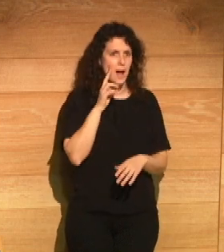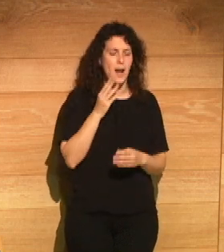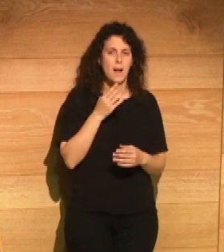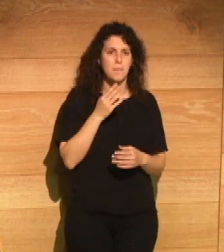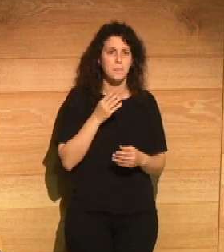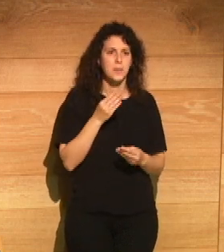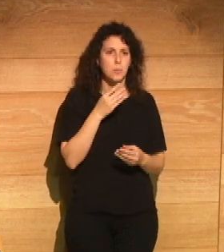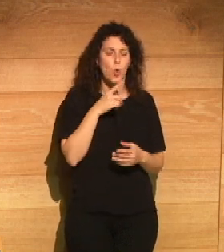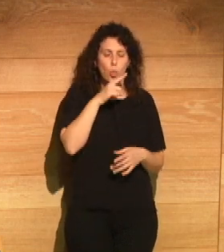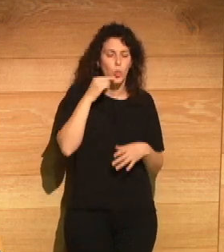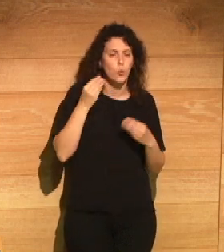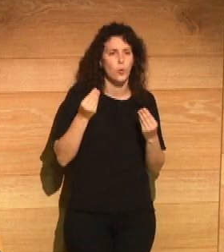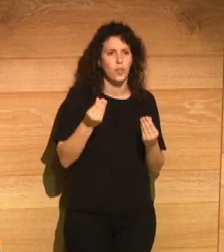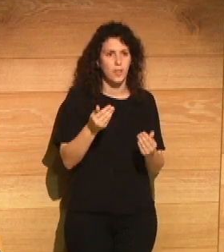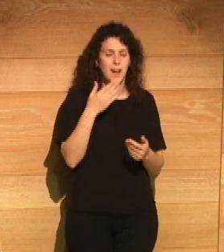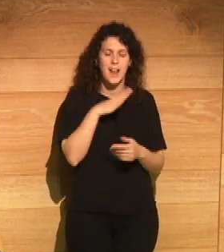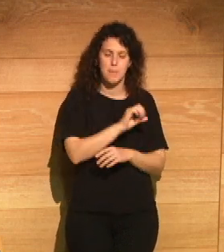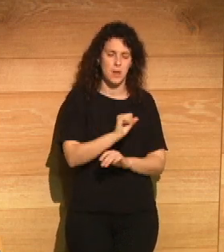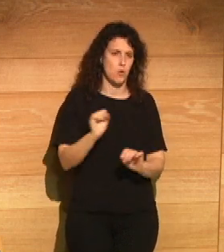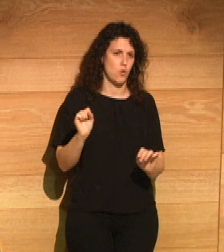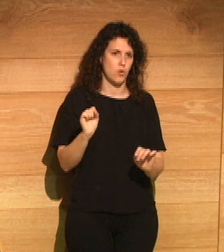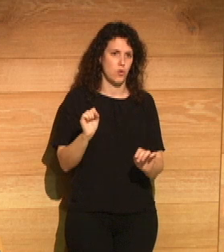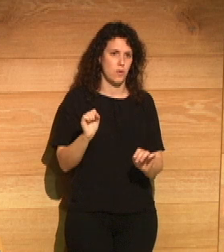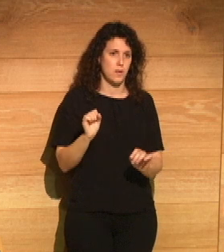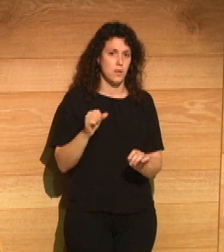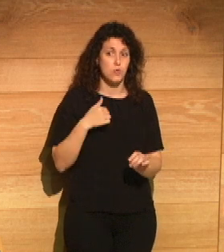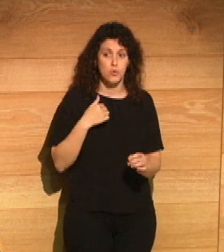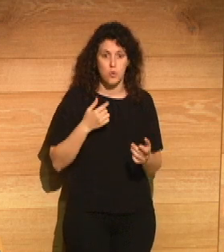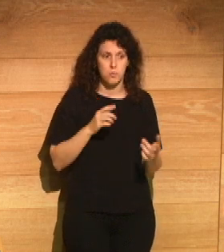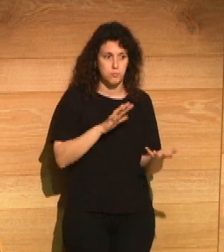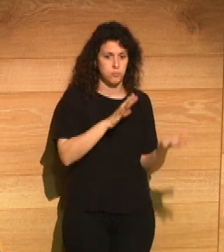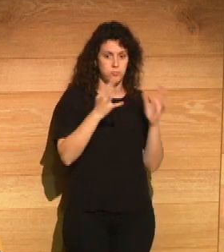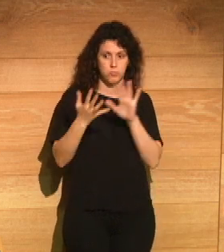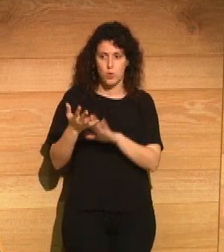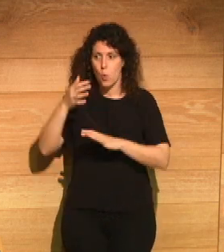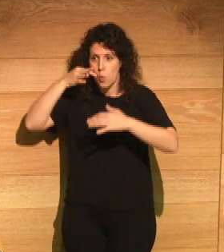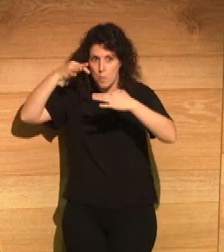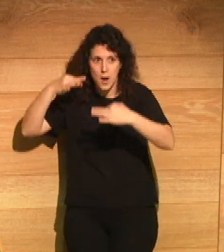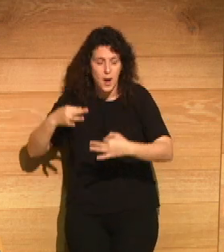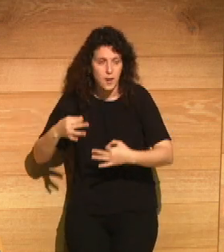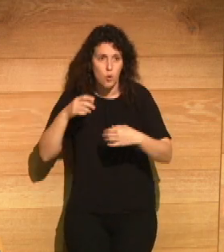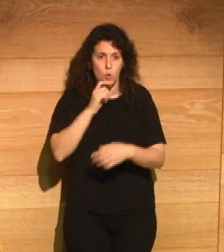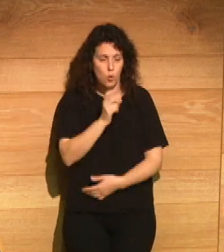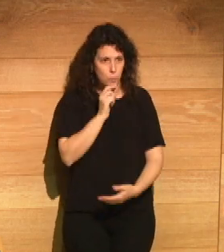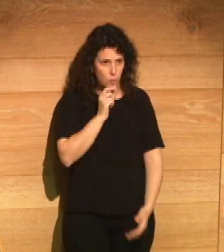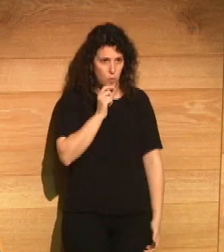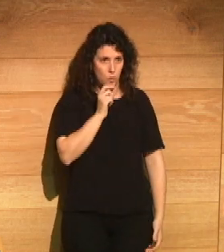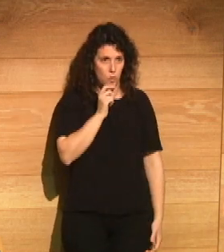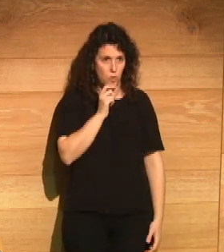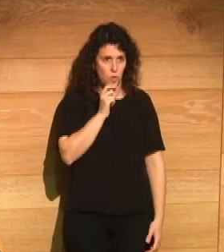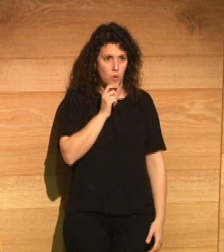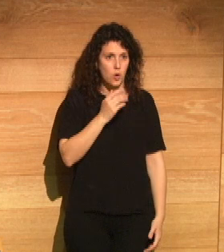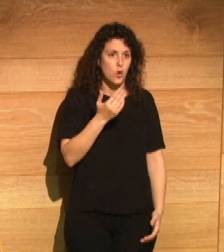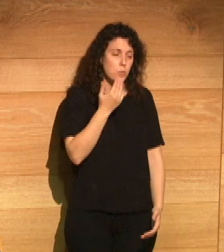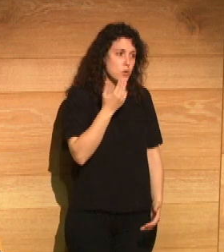dulce, ideal, cariñosa y encantadora. ¿Cómo hago yo para humanizarla? Y que no sea, primero,